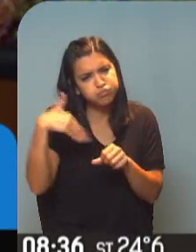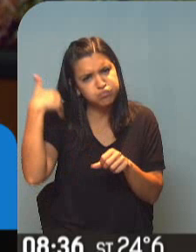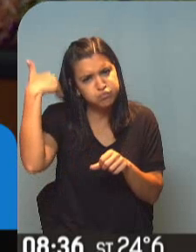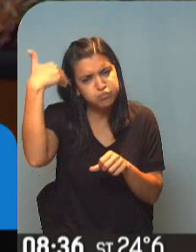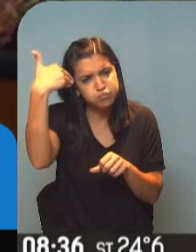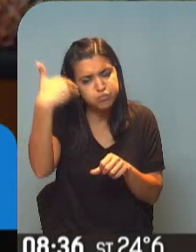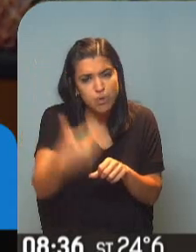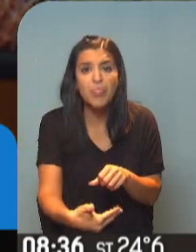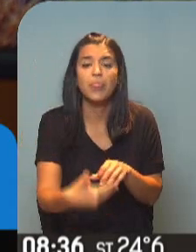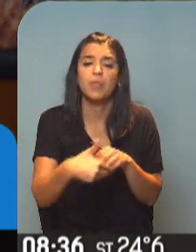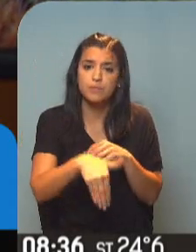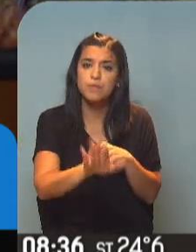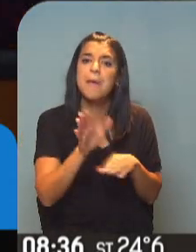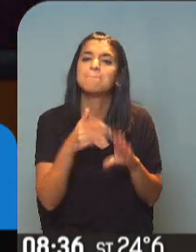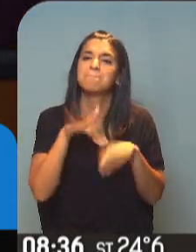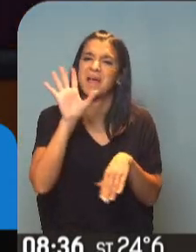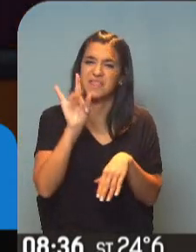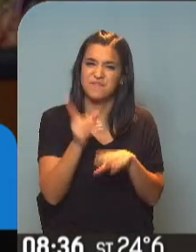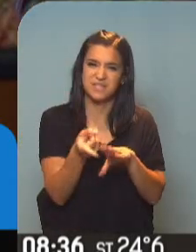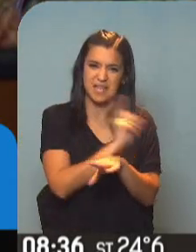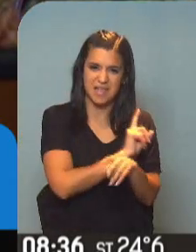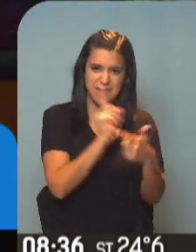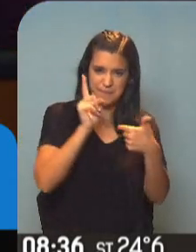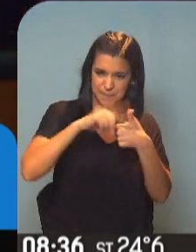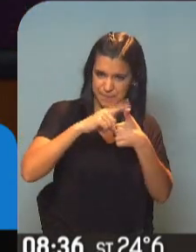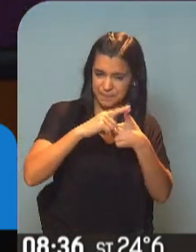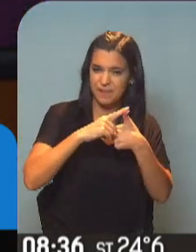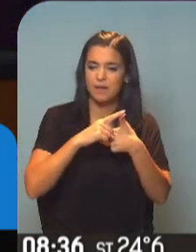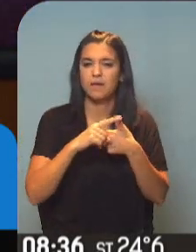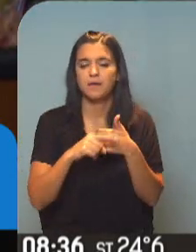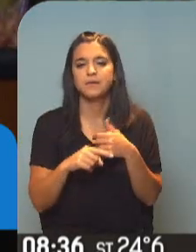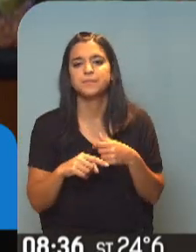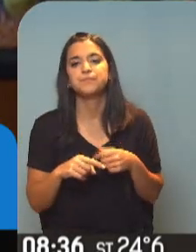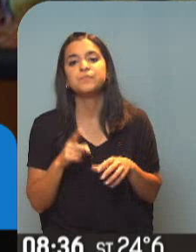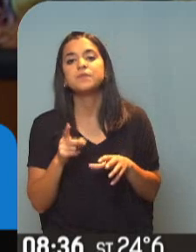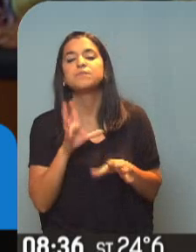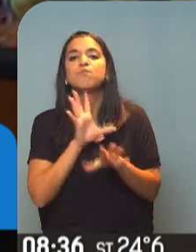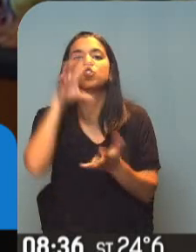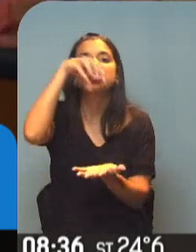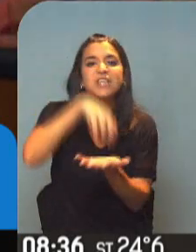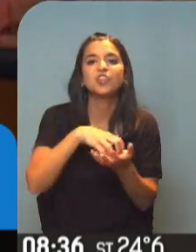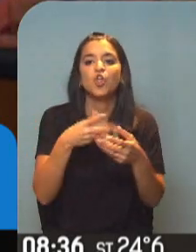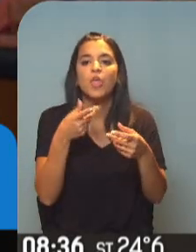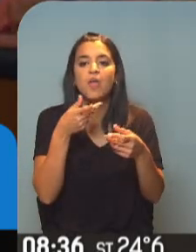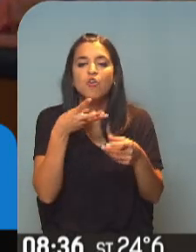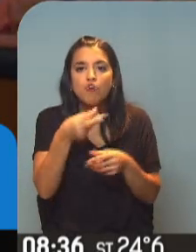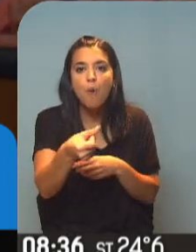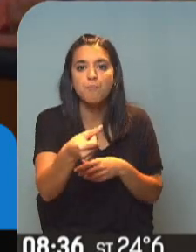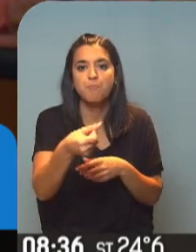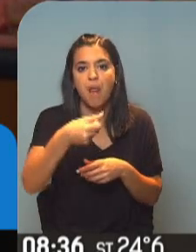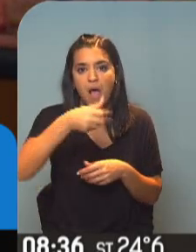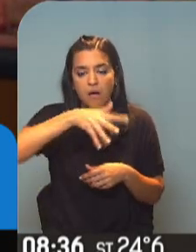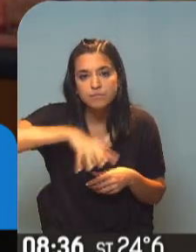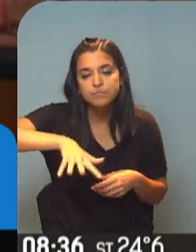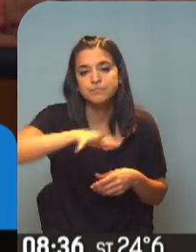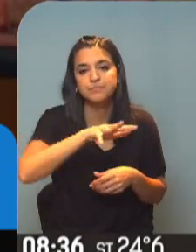mucho más difícil de implementar que el otro empezamos con centros de compras comunitarias así los llamamos